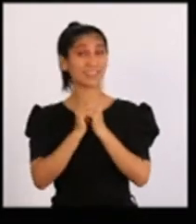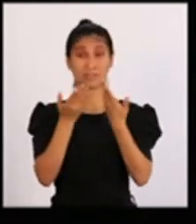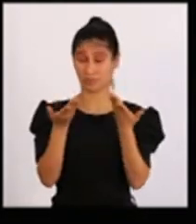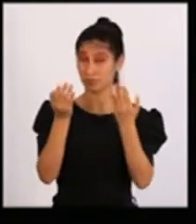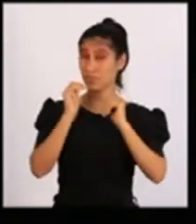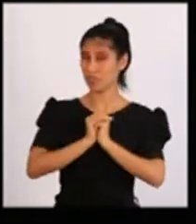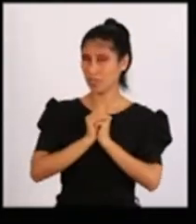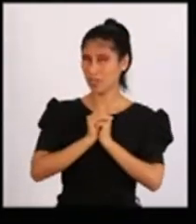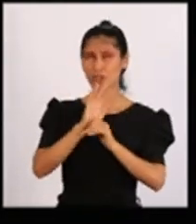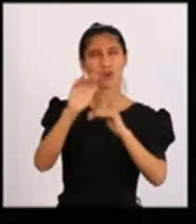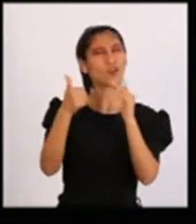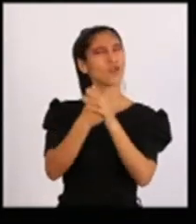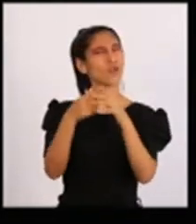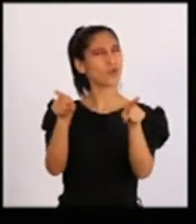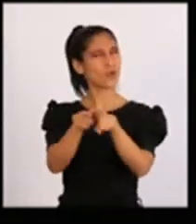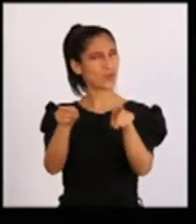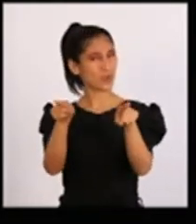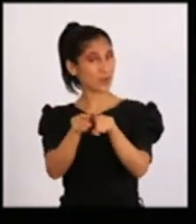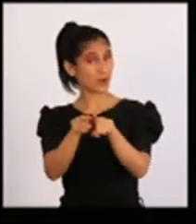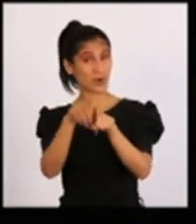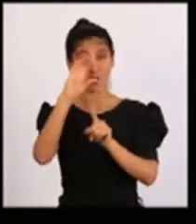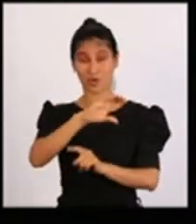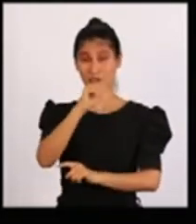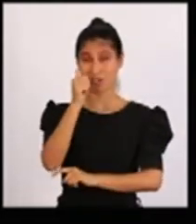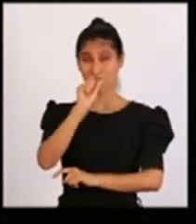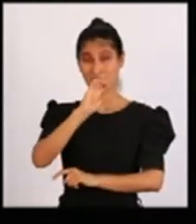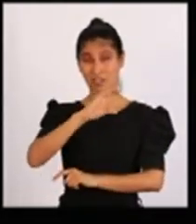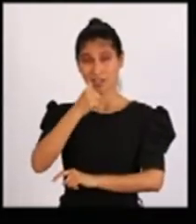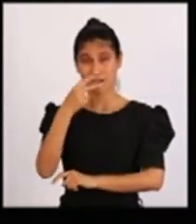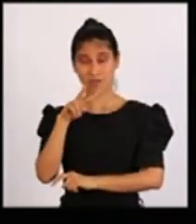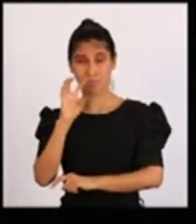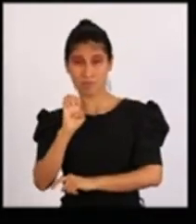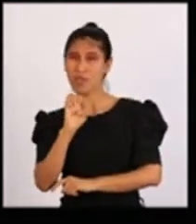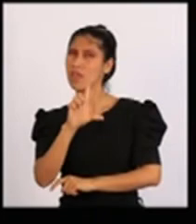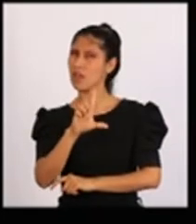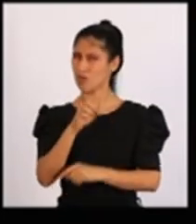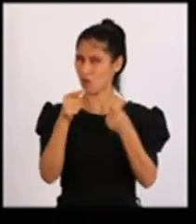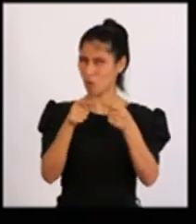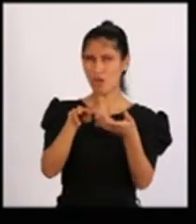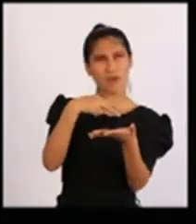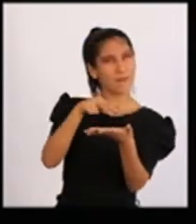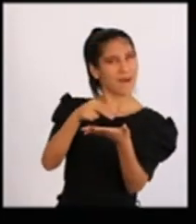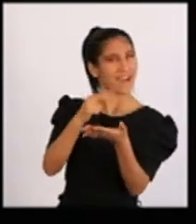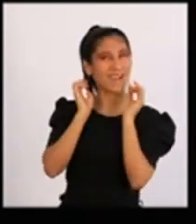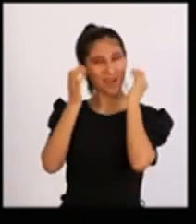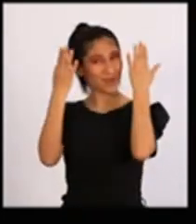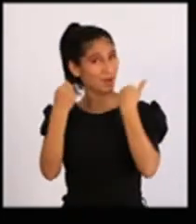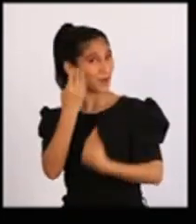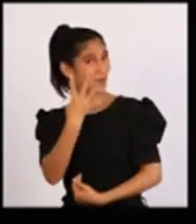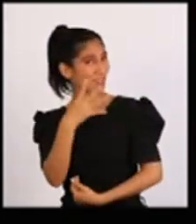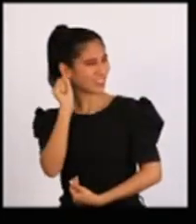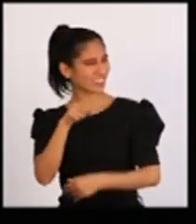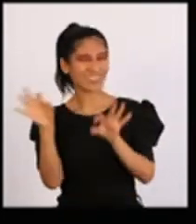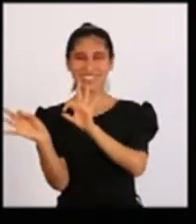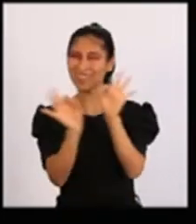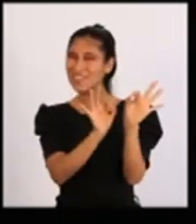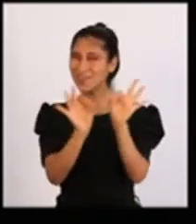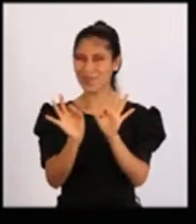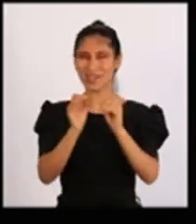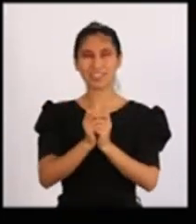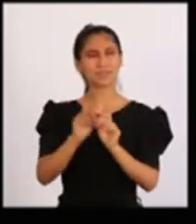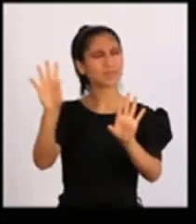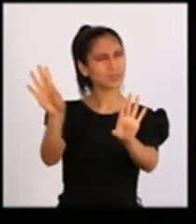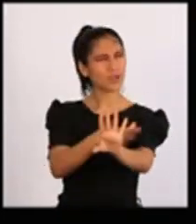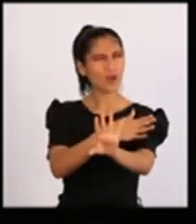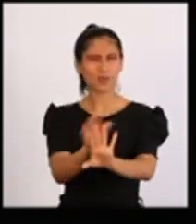eso y con cascabel, ese baila mujer cuatro, así igualito.